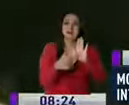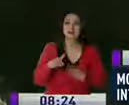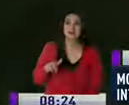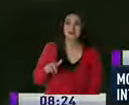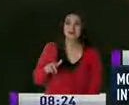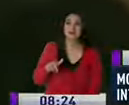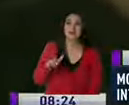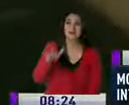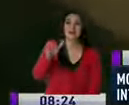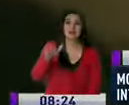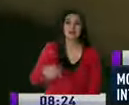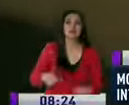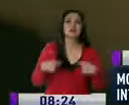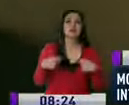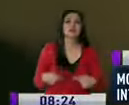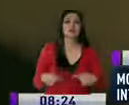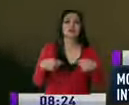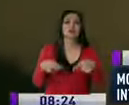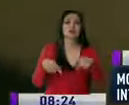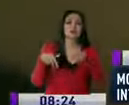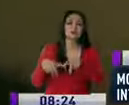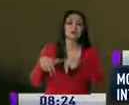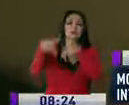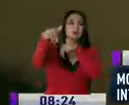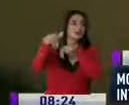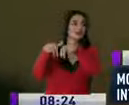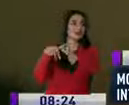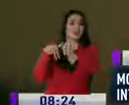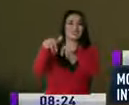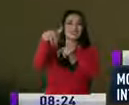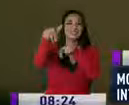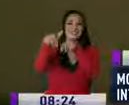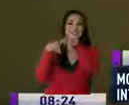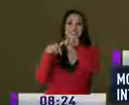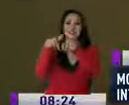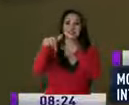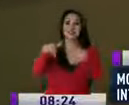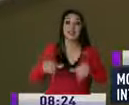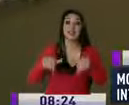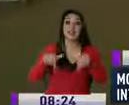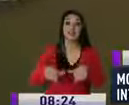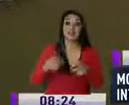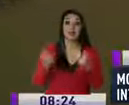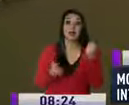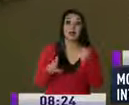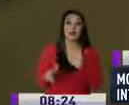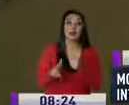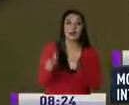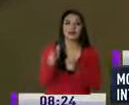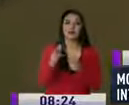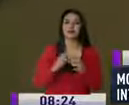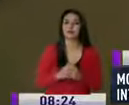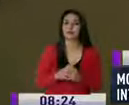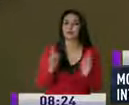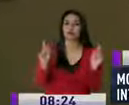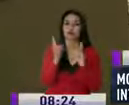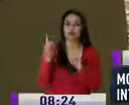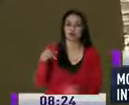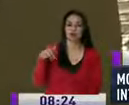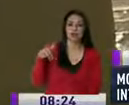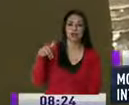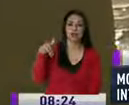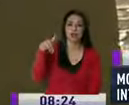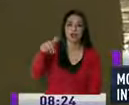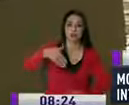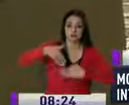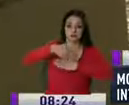por donde todos los días tienen que subir los vecinos, puesto que aquí no se llega en carro, sino solo peatonalmente, se llega desde